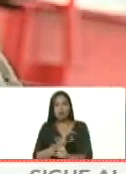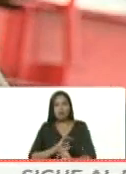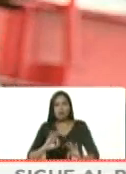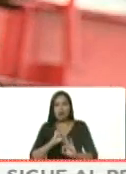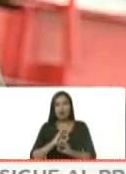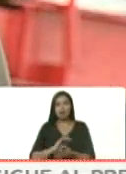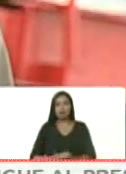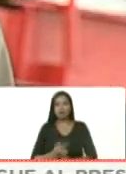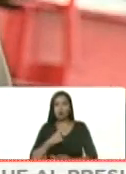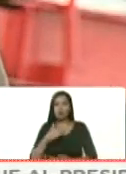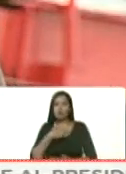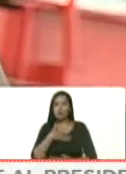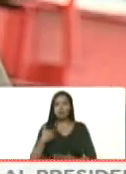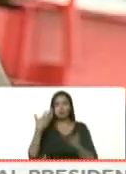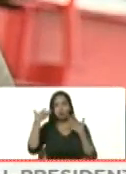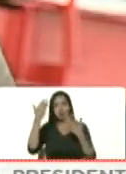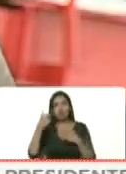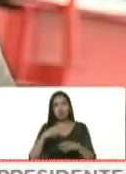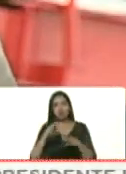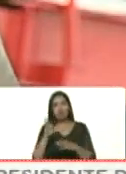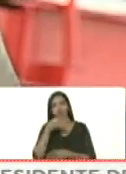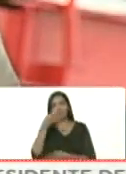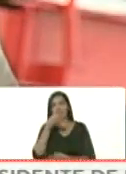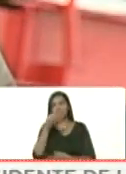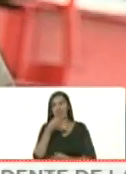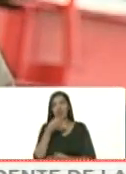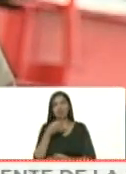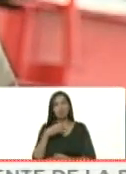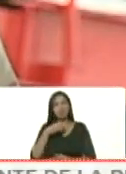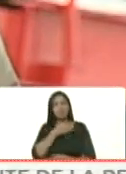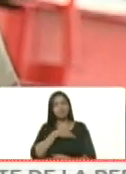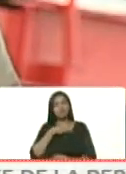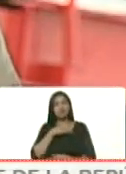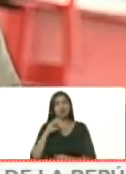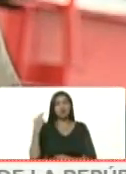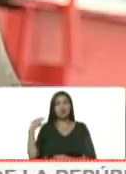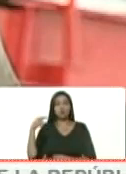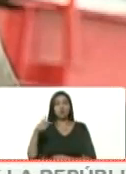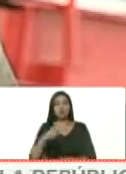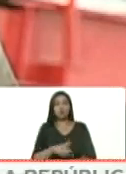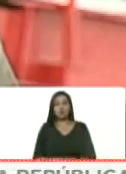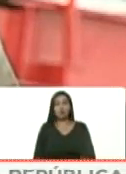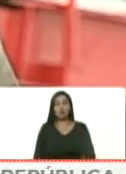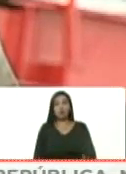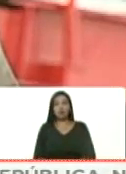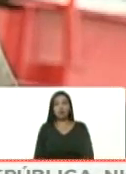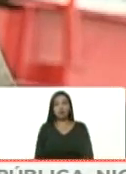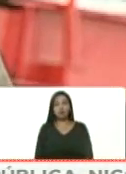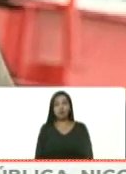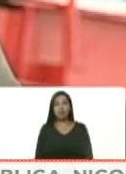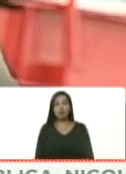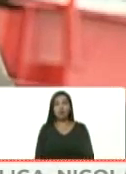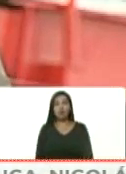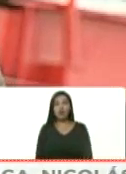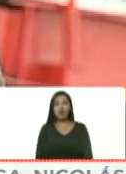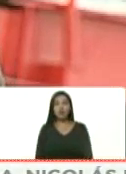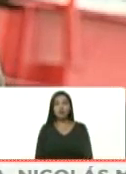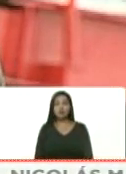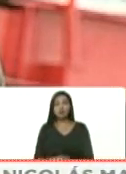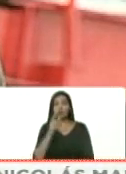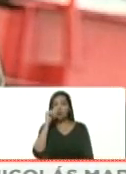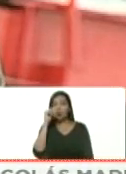Quiero saludar en esta tarde de Misión Transporte a los siguientes oficiales: al mayor general Suárez